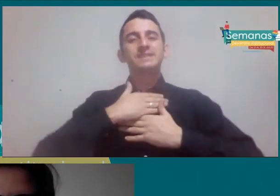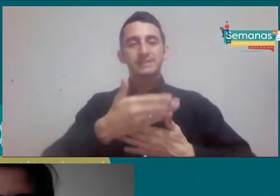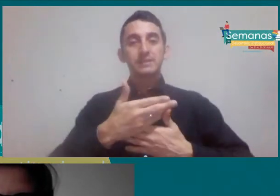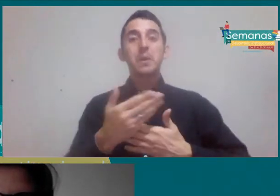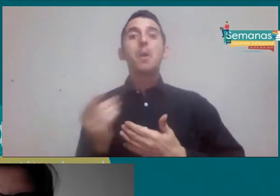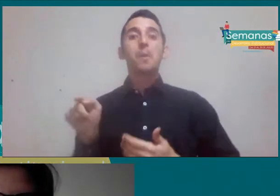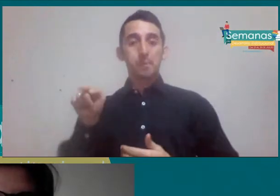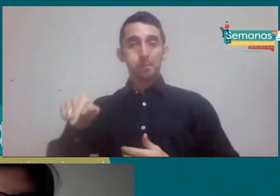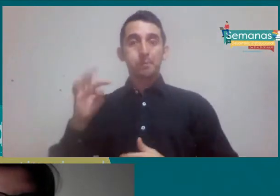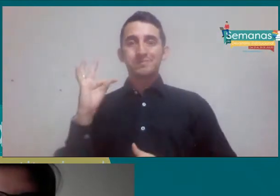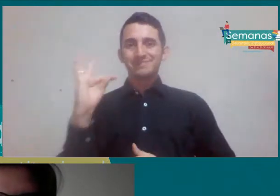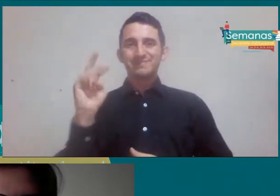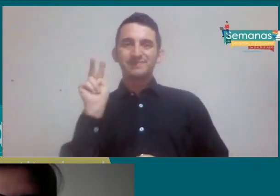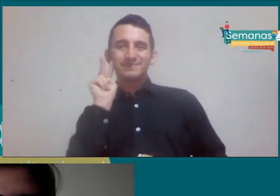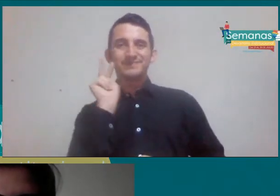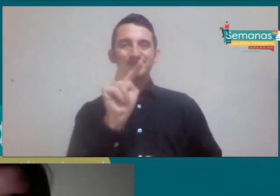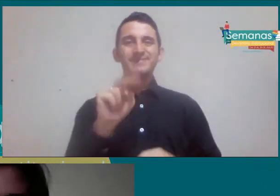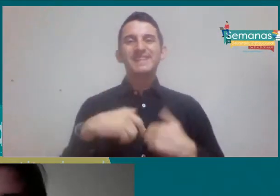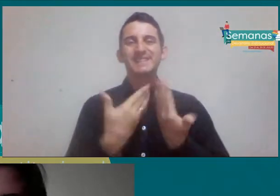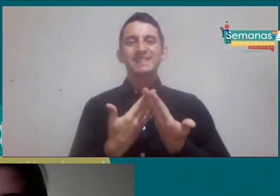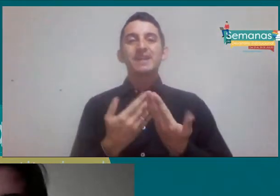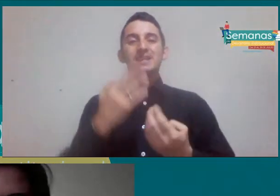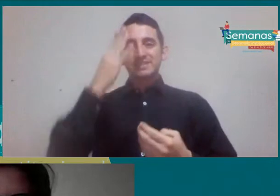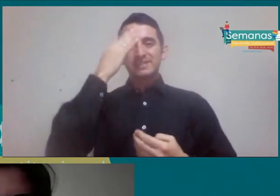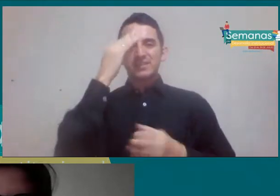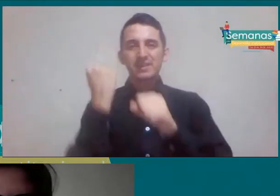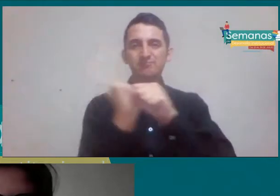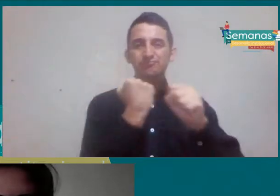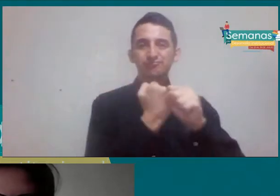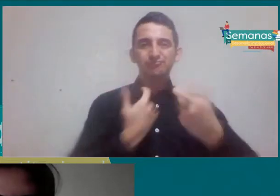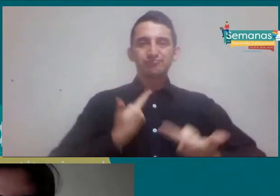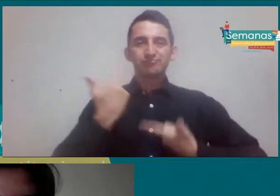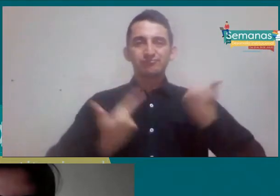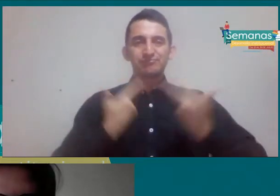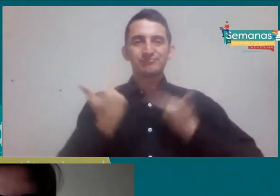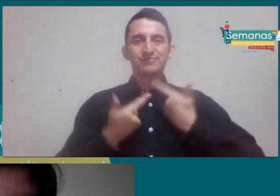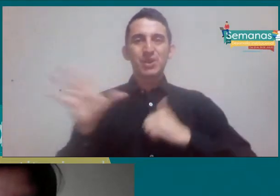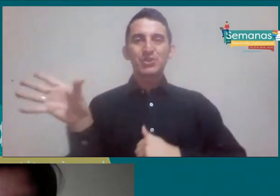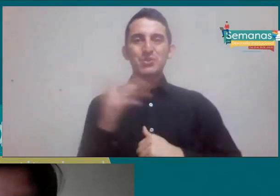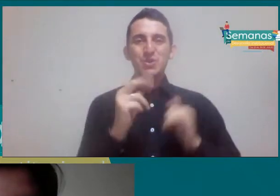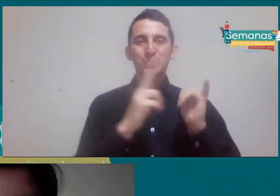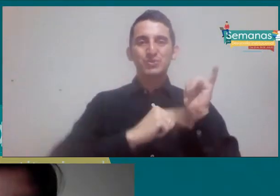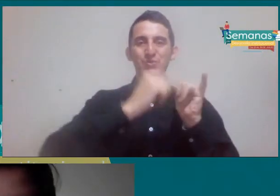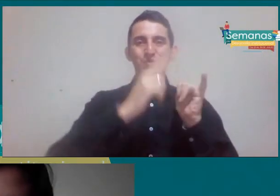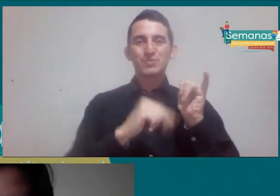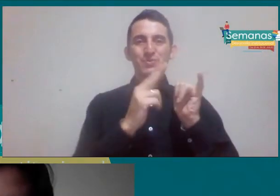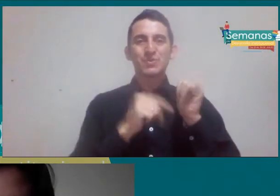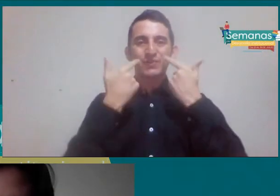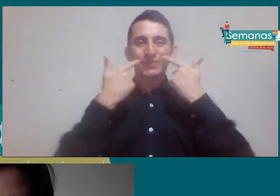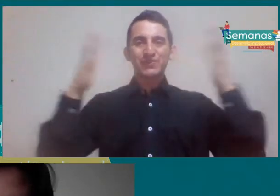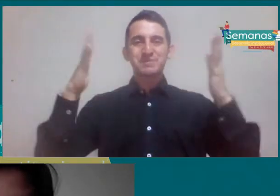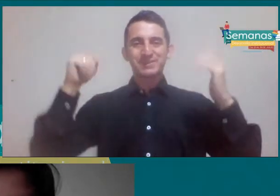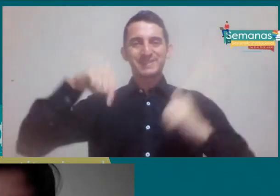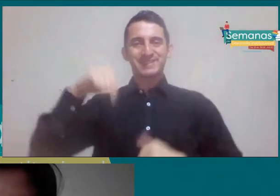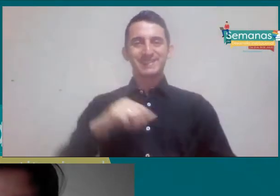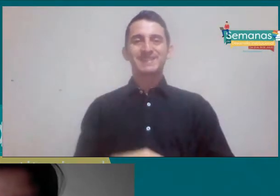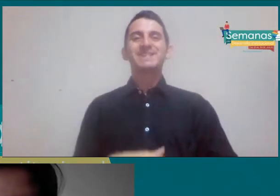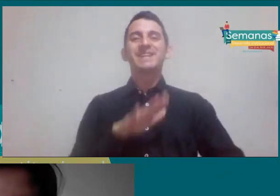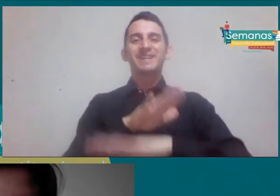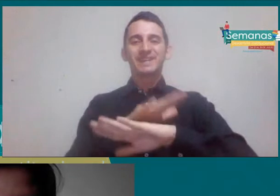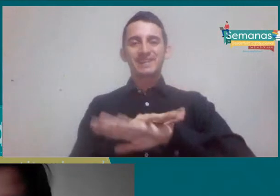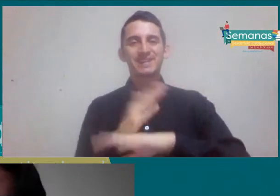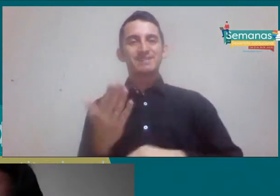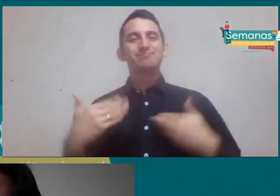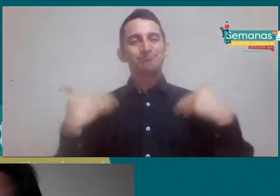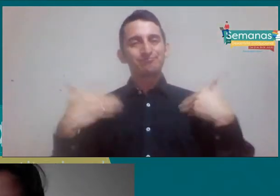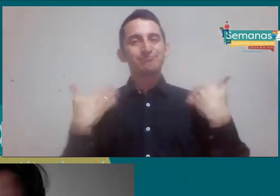está, nos pone en esta labor, como te conté ayer, para ver si nos volvemos youtubers un rato en estas tardes tan agradables que